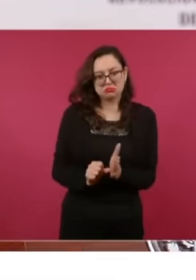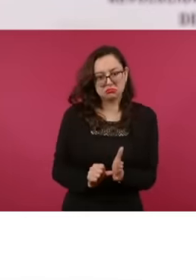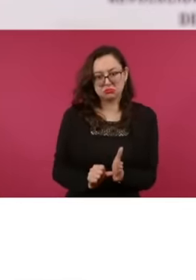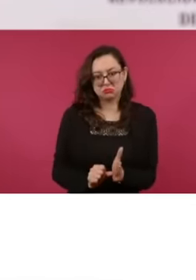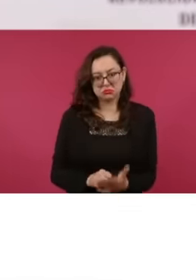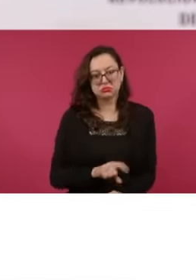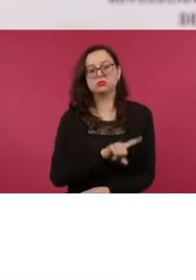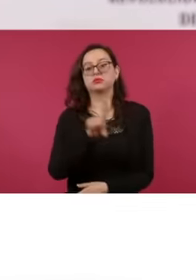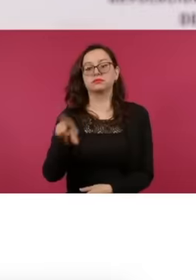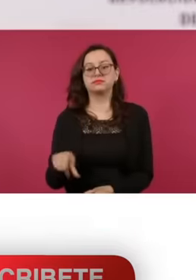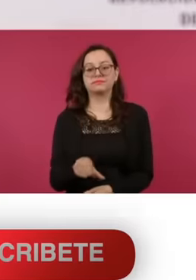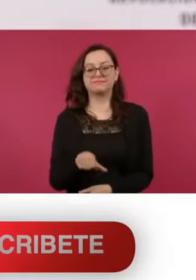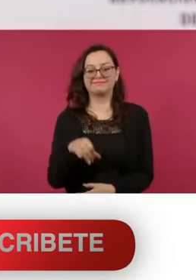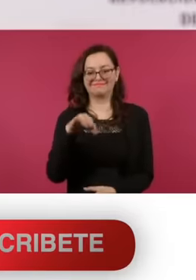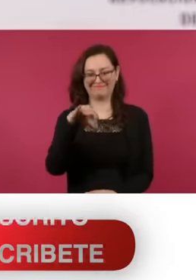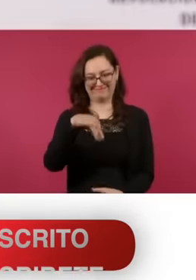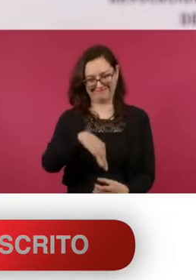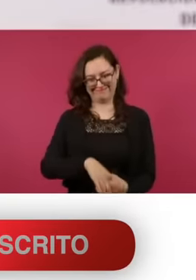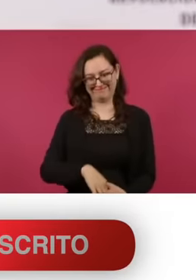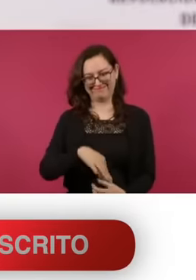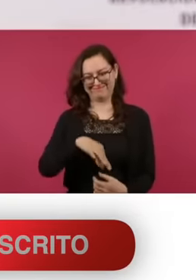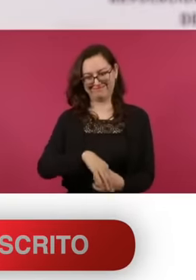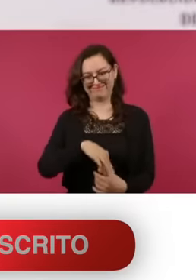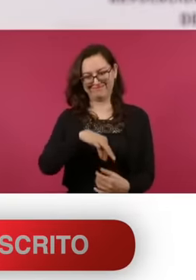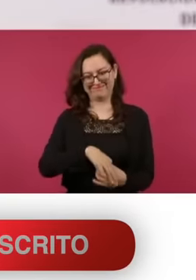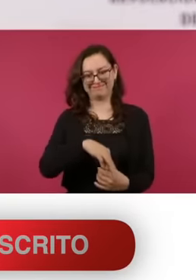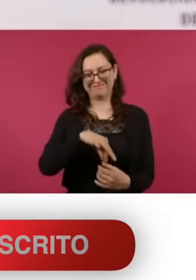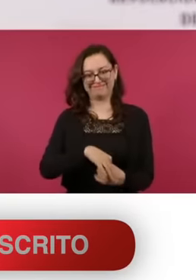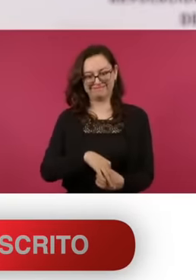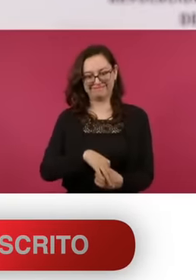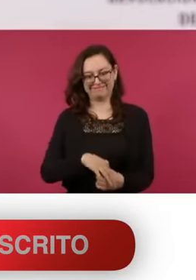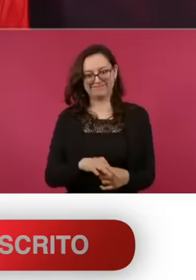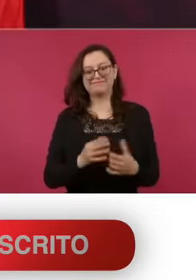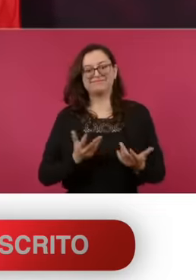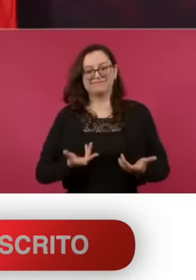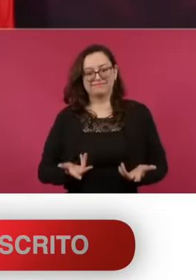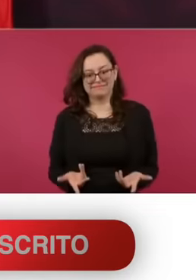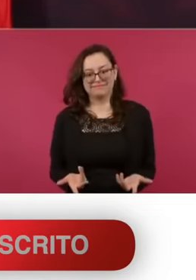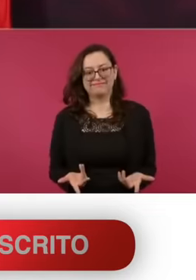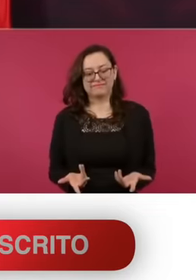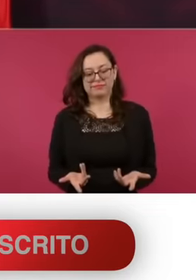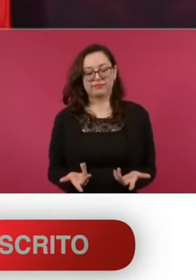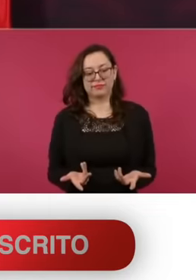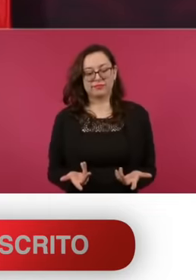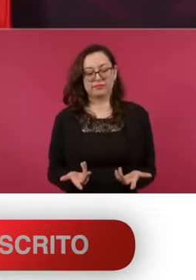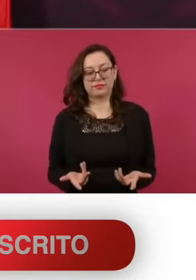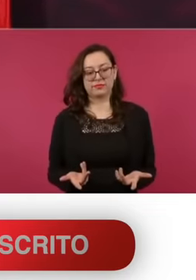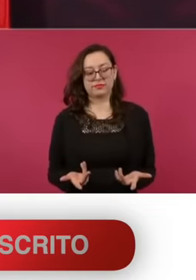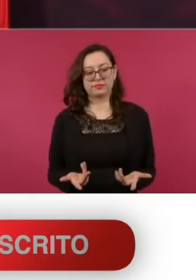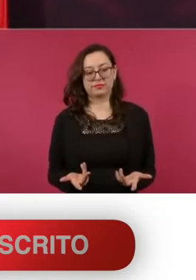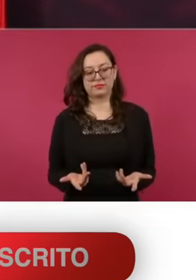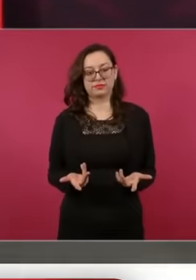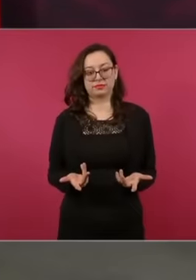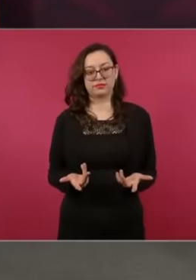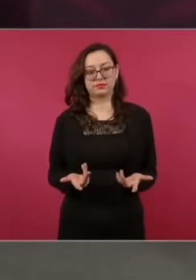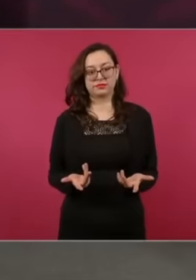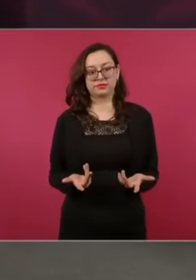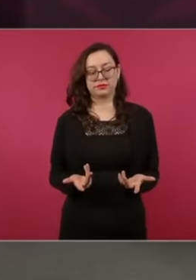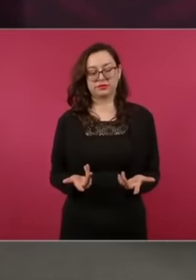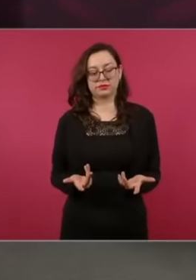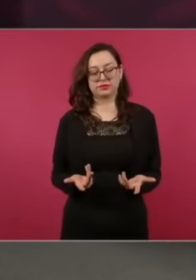y ya luego se vota, ya se decide cuándo se da